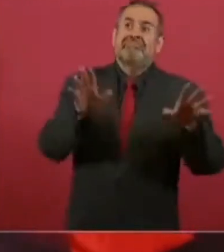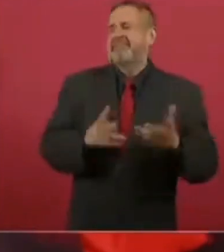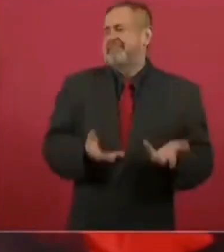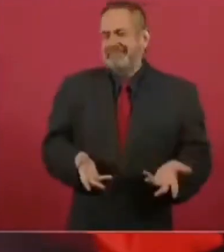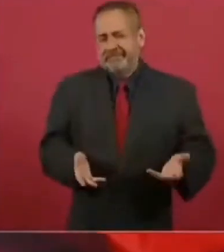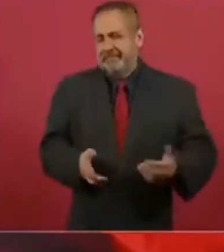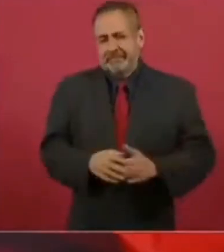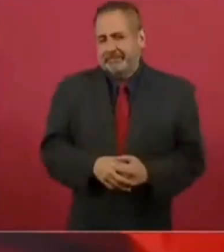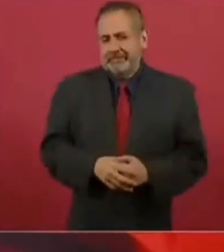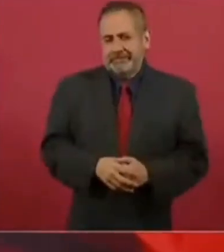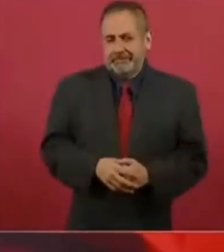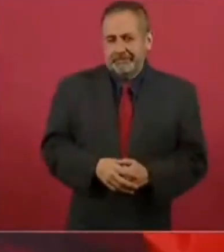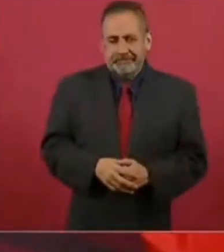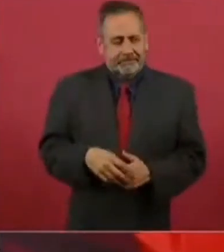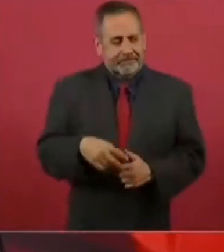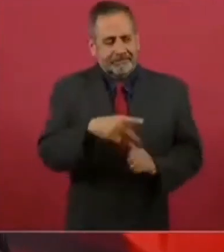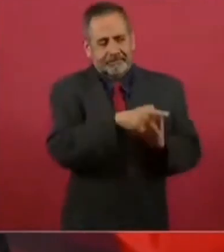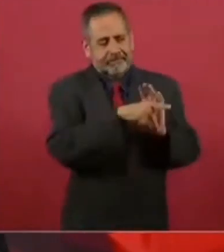un periódico